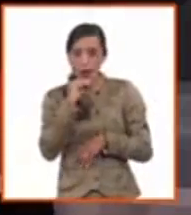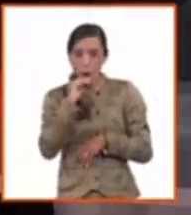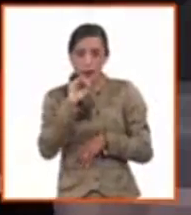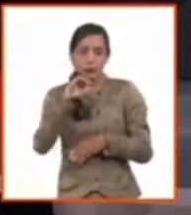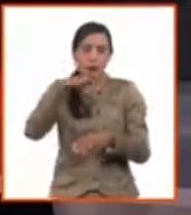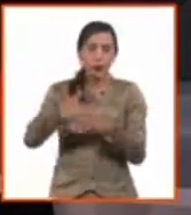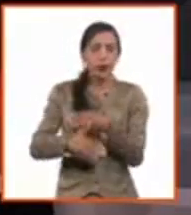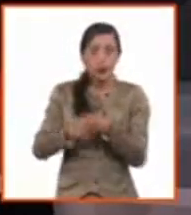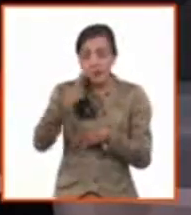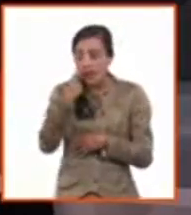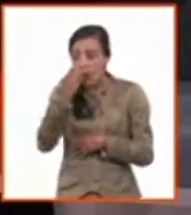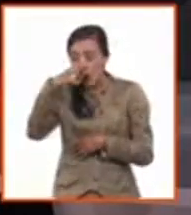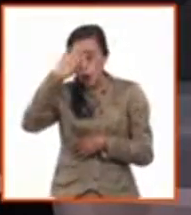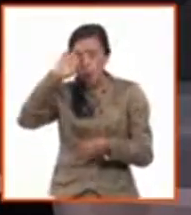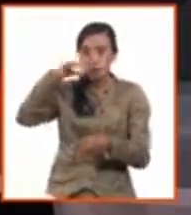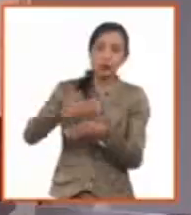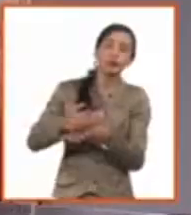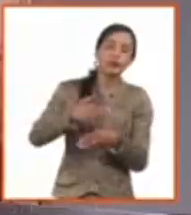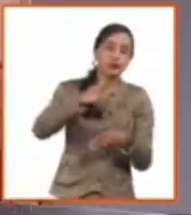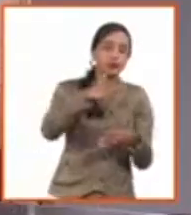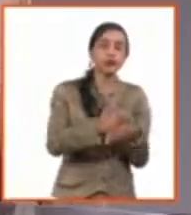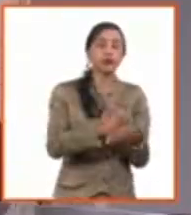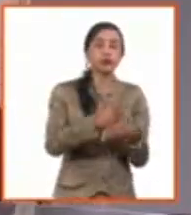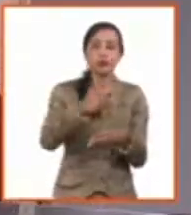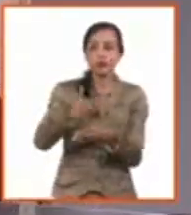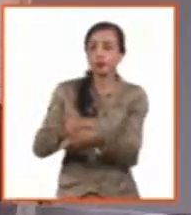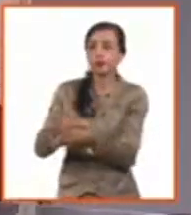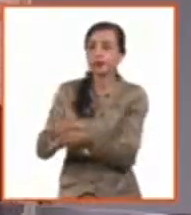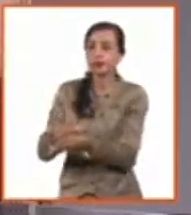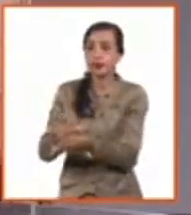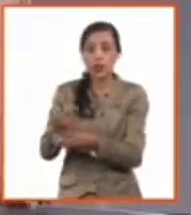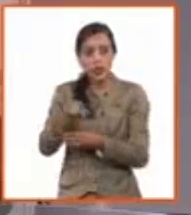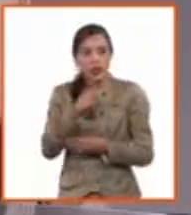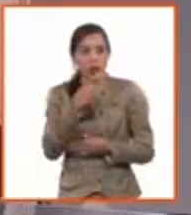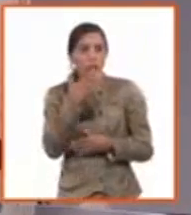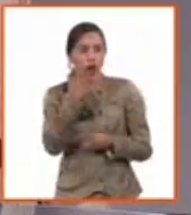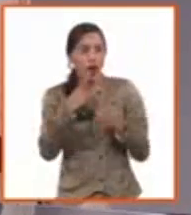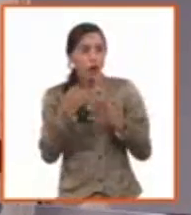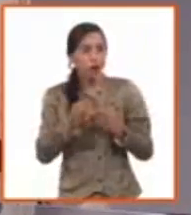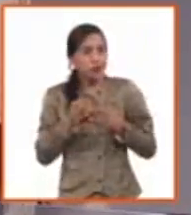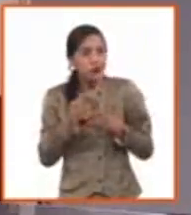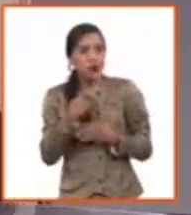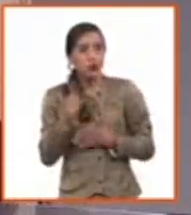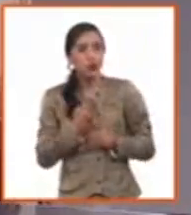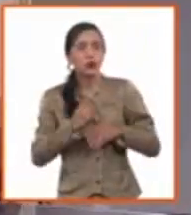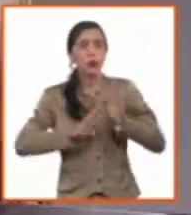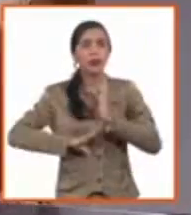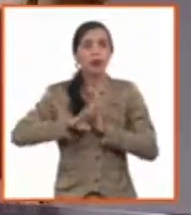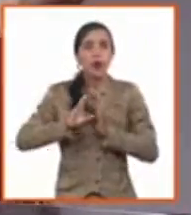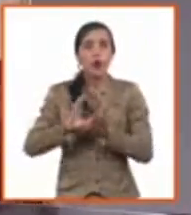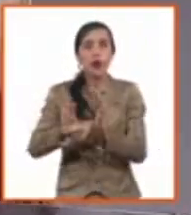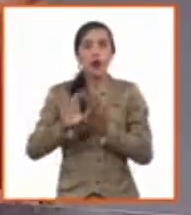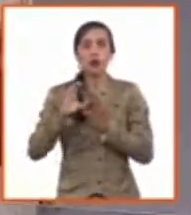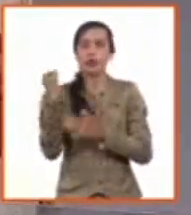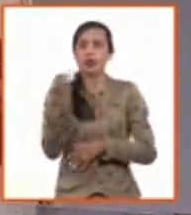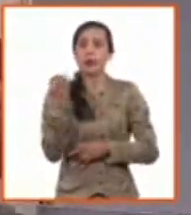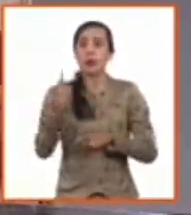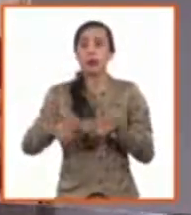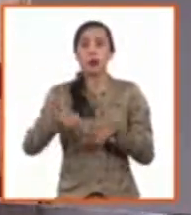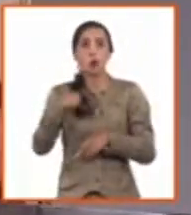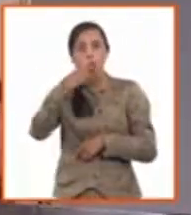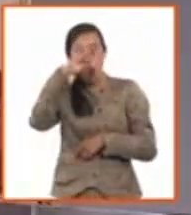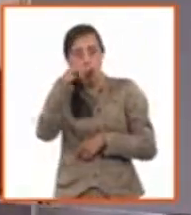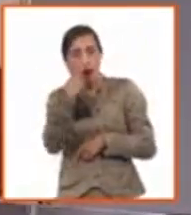desarrollo tanto de las tendencias actuales asimismo para el desarrollo para la colaboración internacional para el intercambio